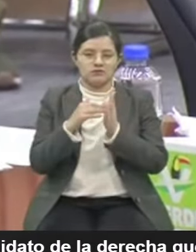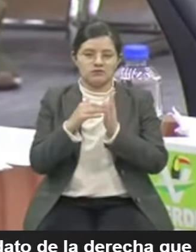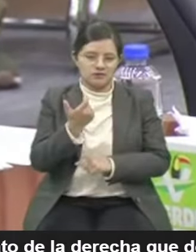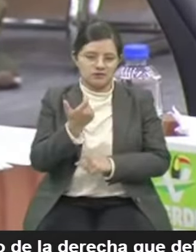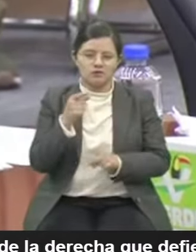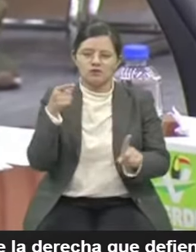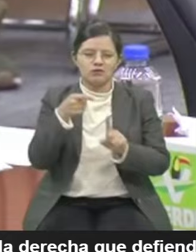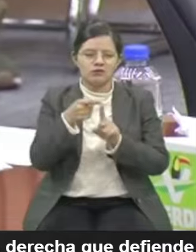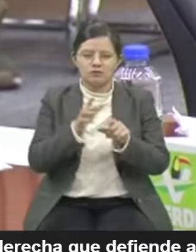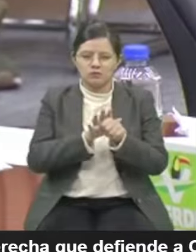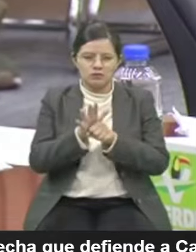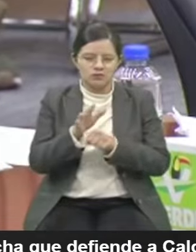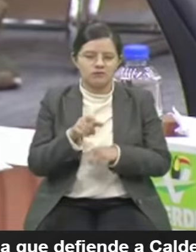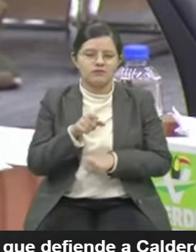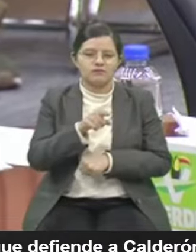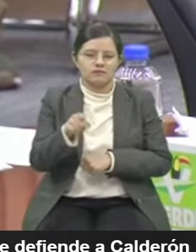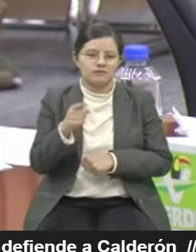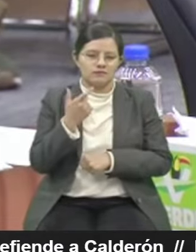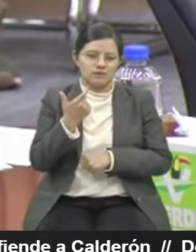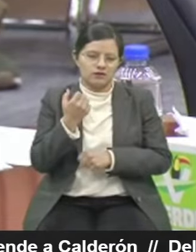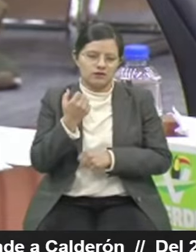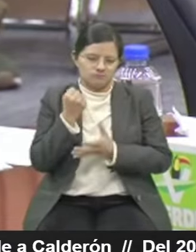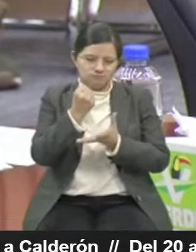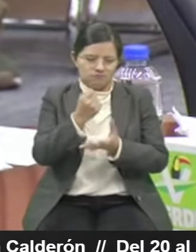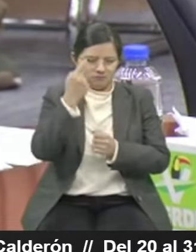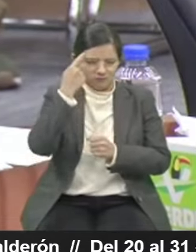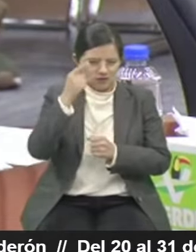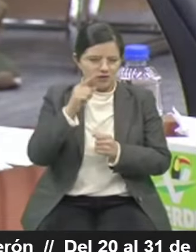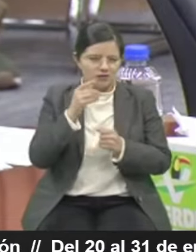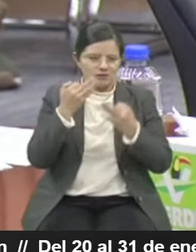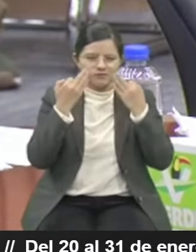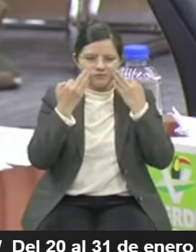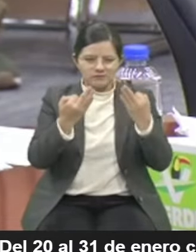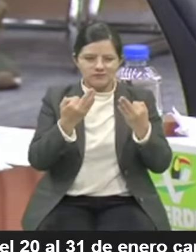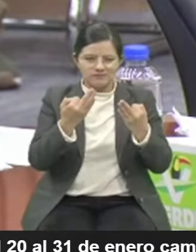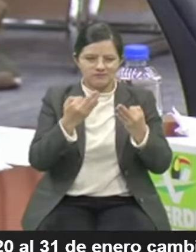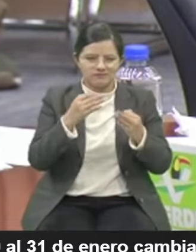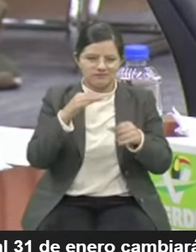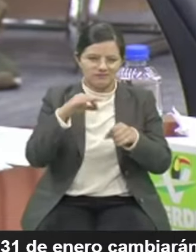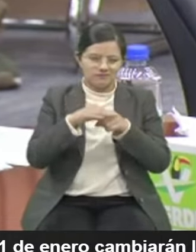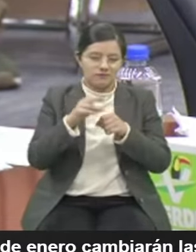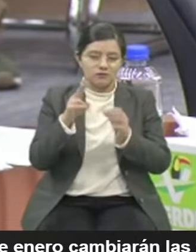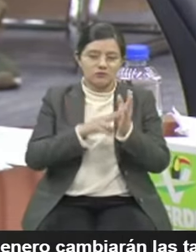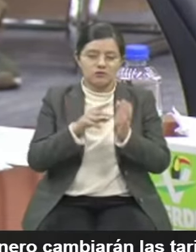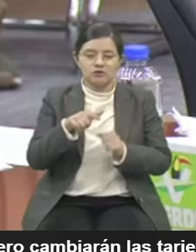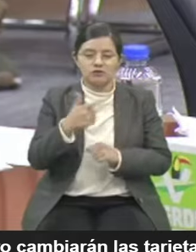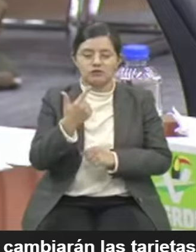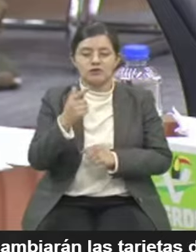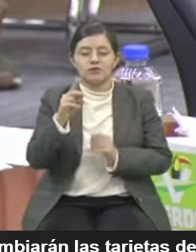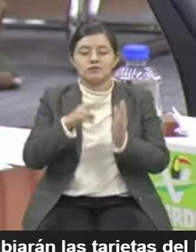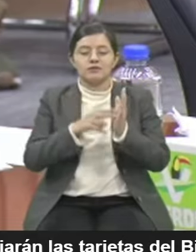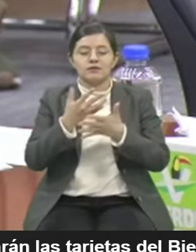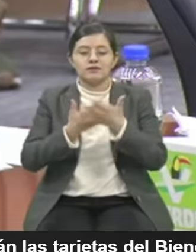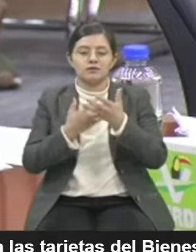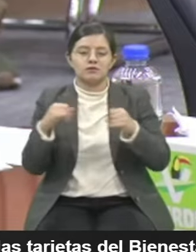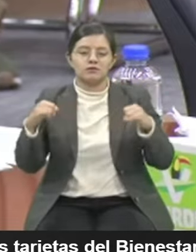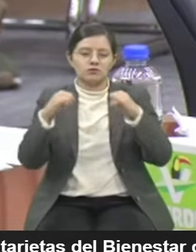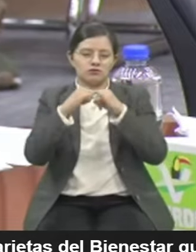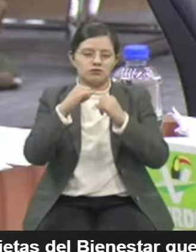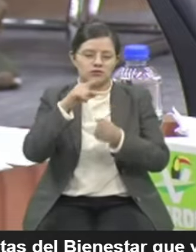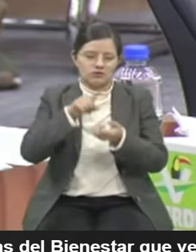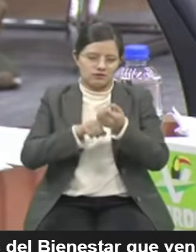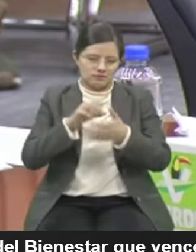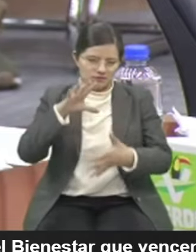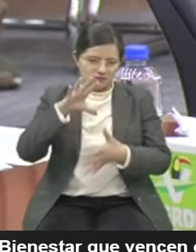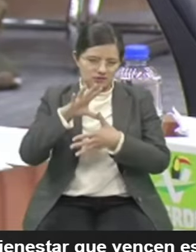objetivo operación del fondo de apoyo para la observación electoral 2012 2015 instituto interamericano